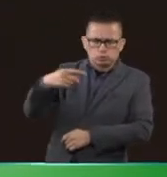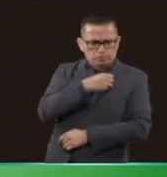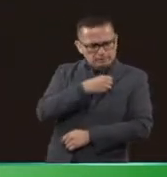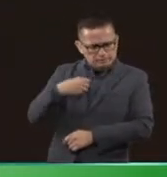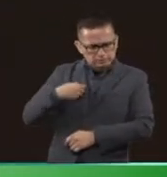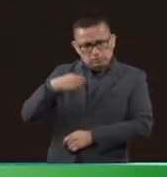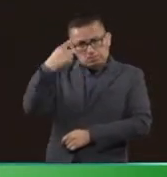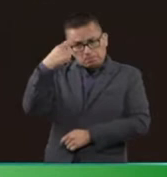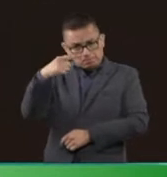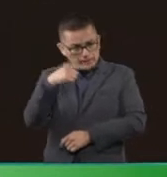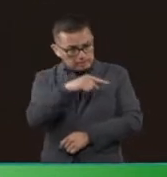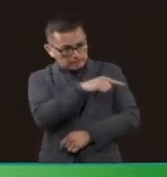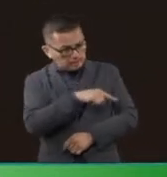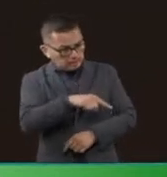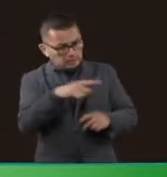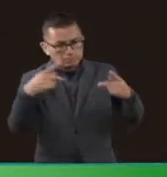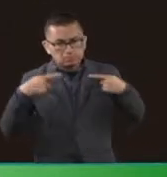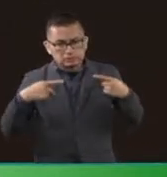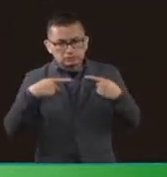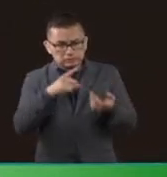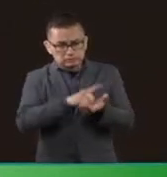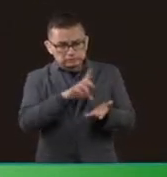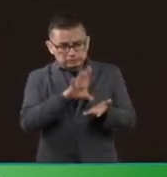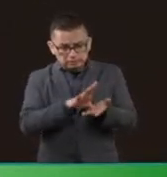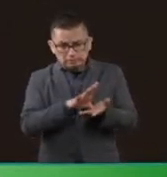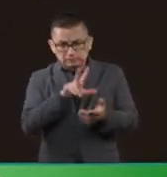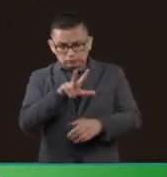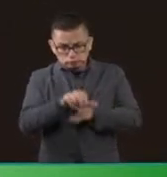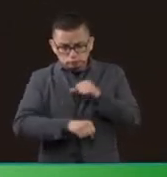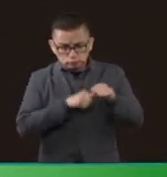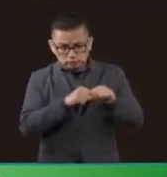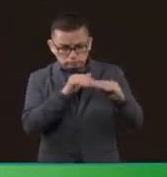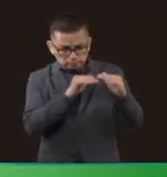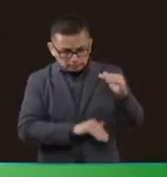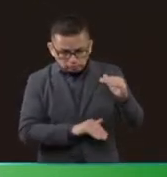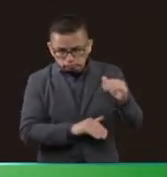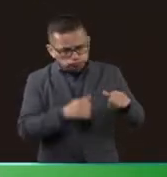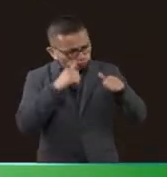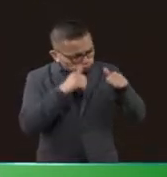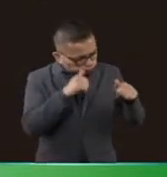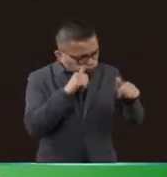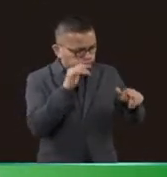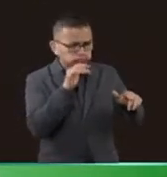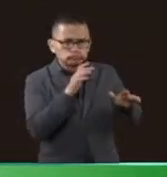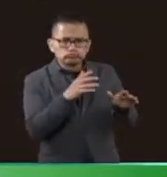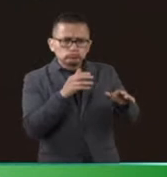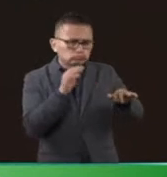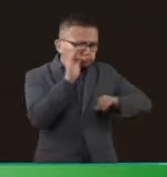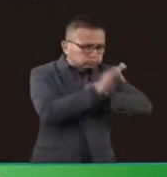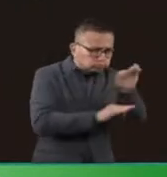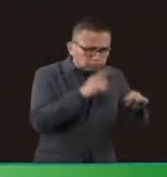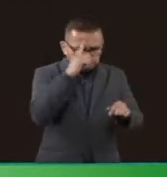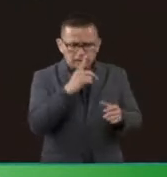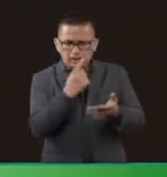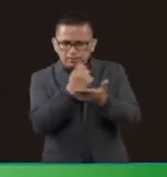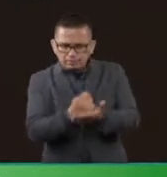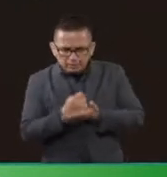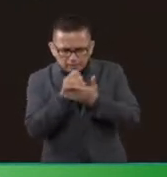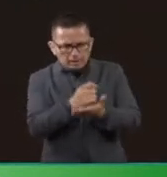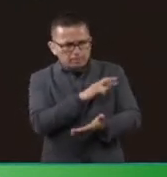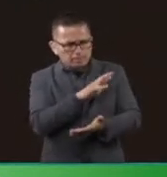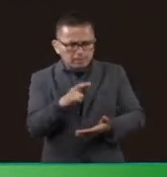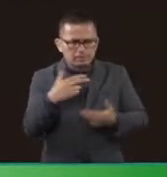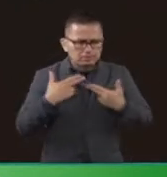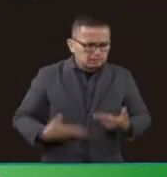discapacidad preferentemente menores de 18 años estas reformas en particular sin